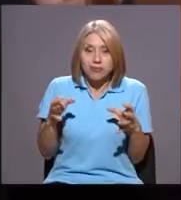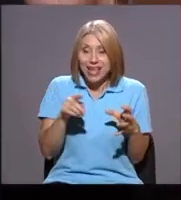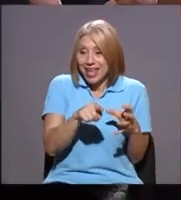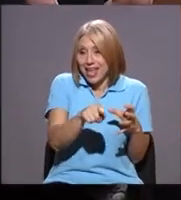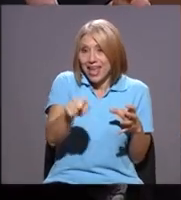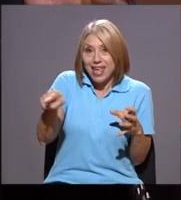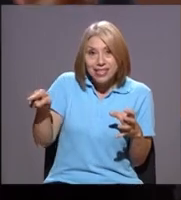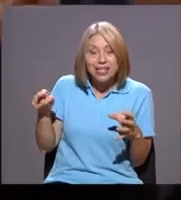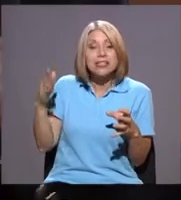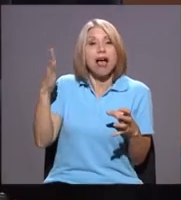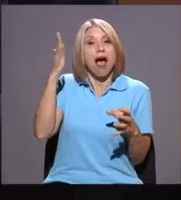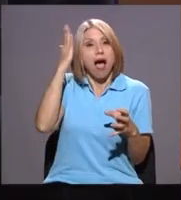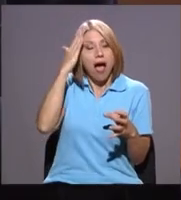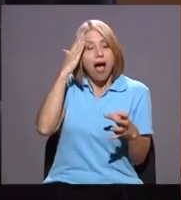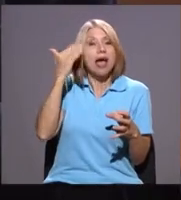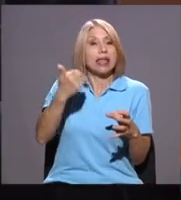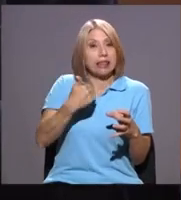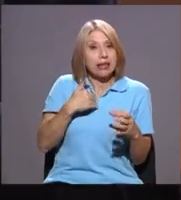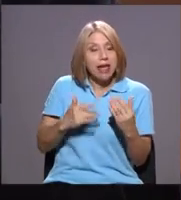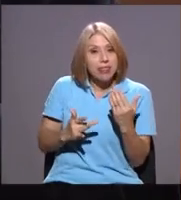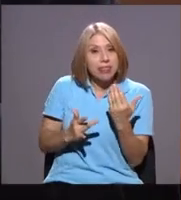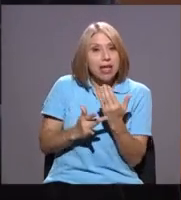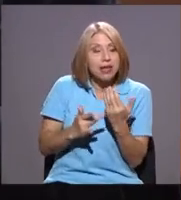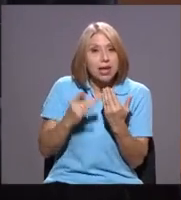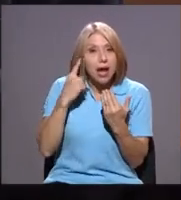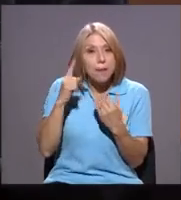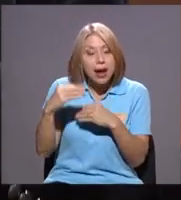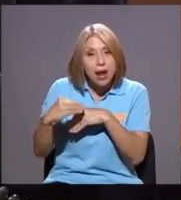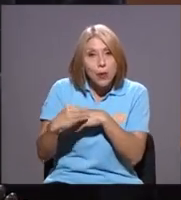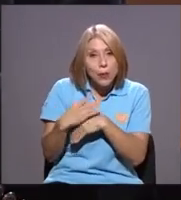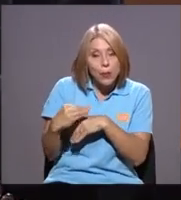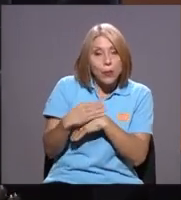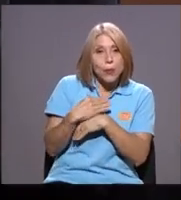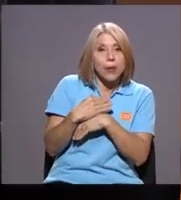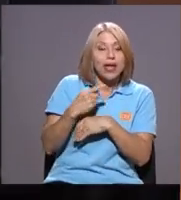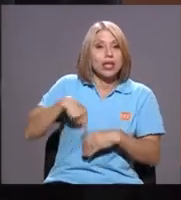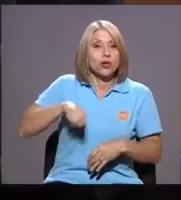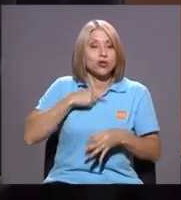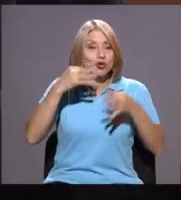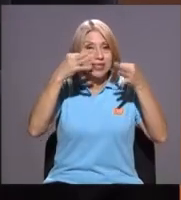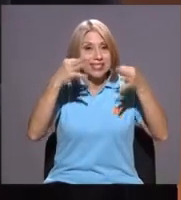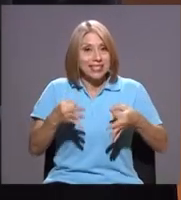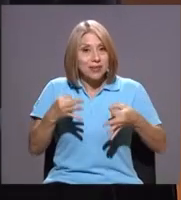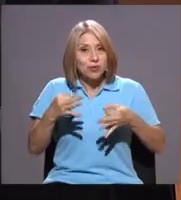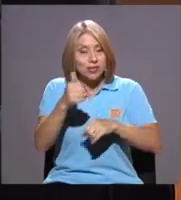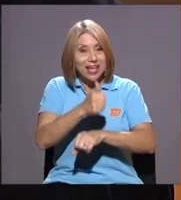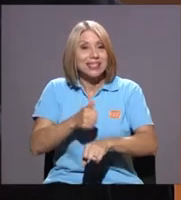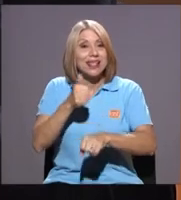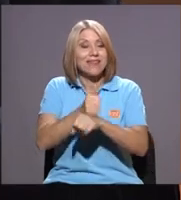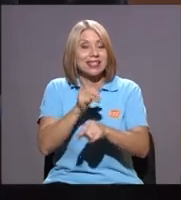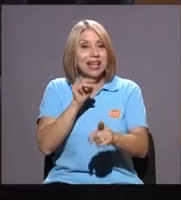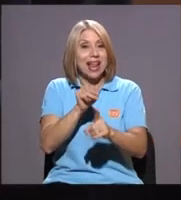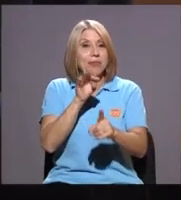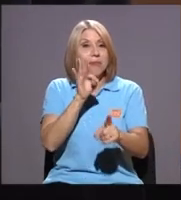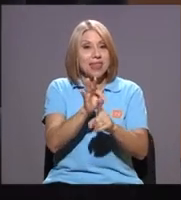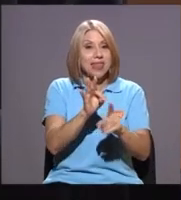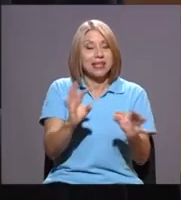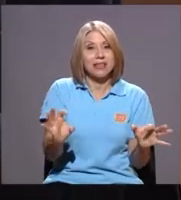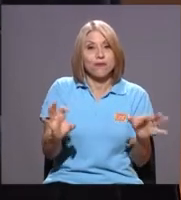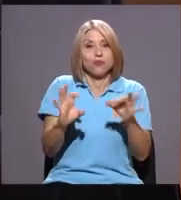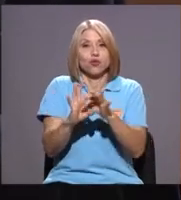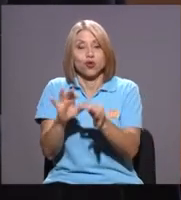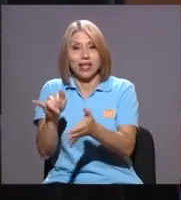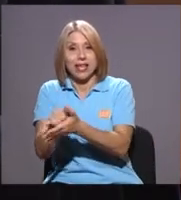el conocimiento y la técnica para poder asesorarnos y decidimos establecer las metas en función de esto. En el caso